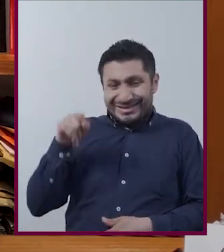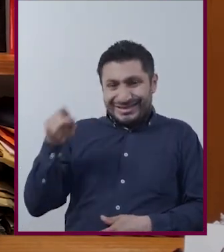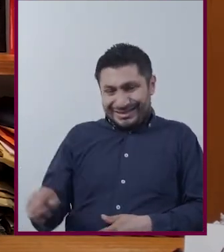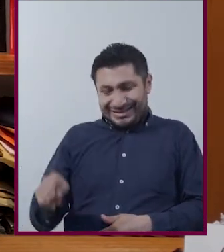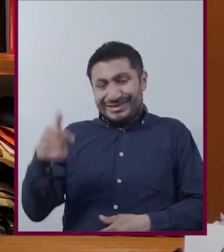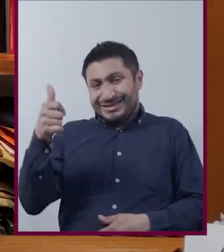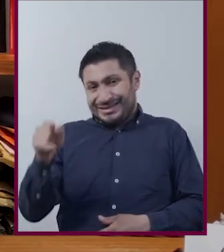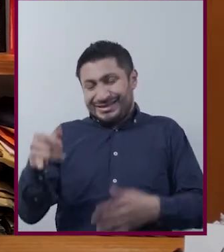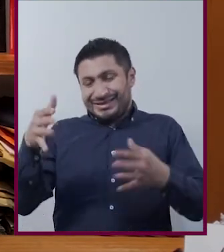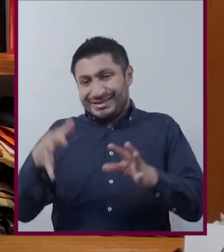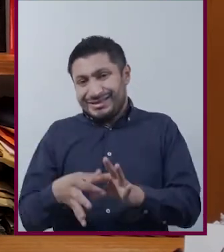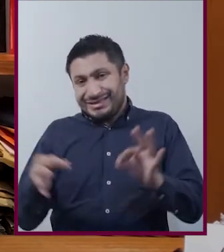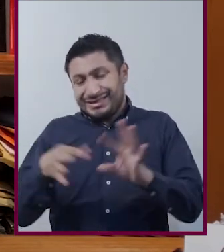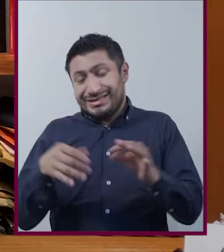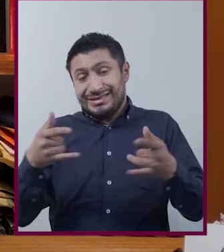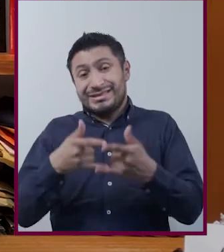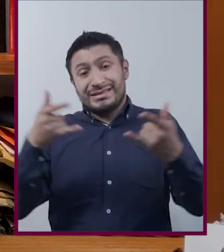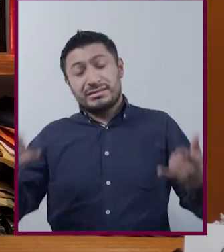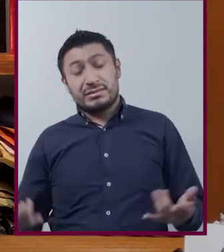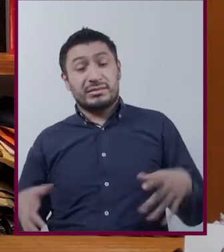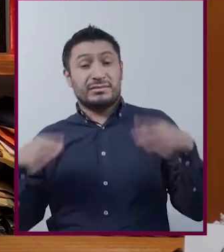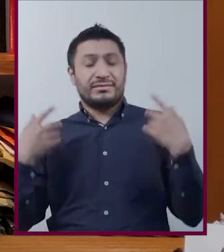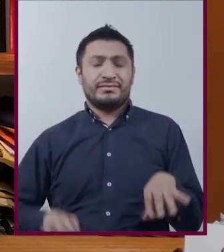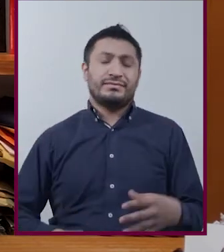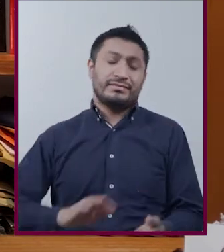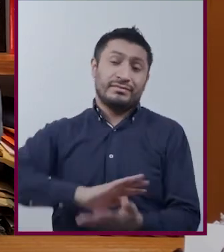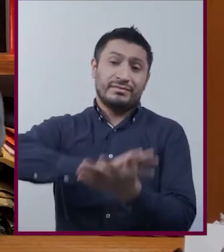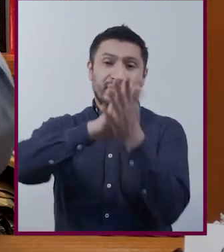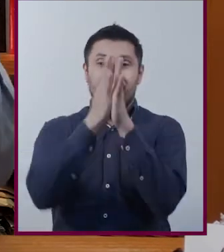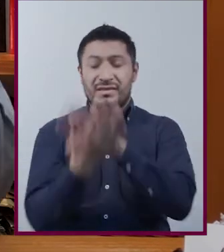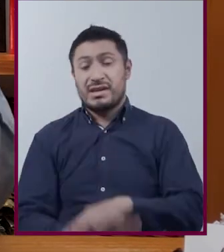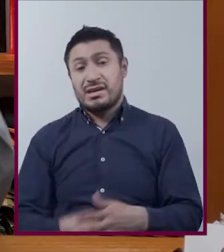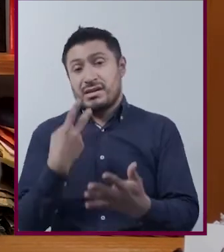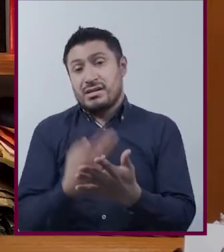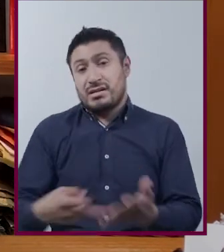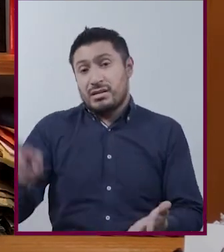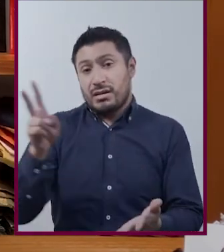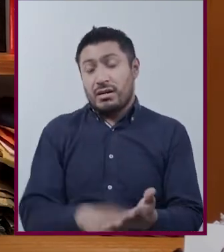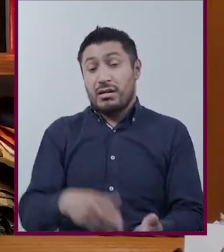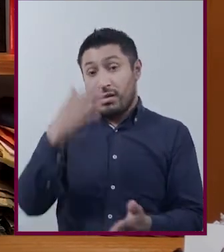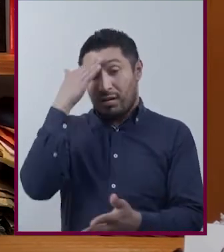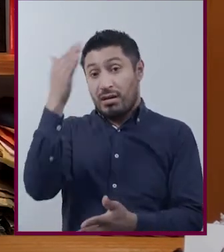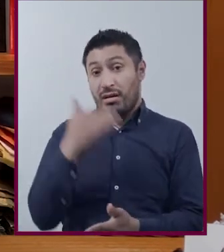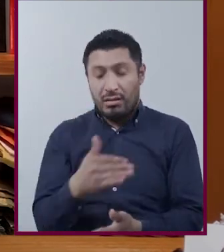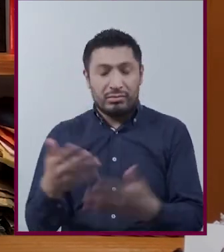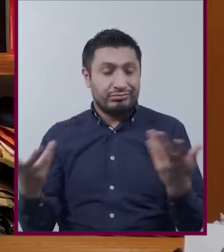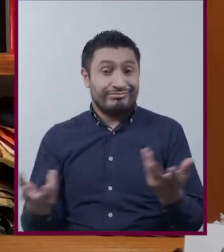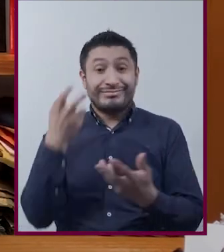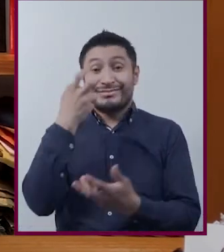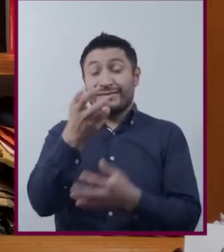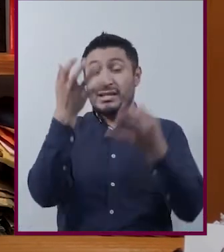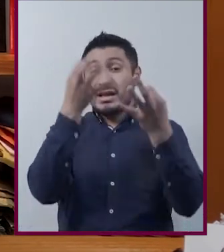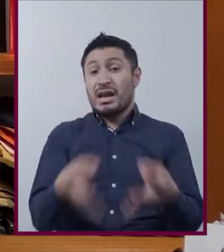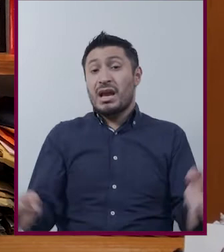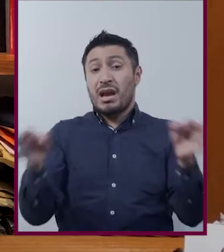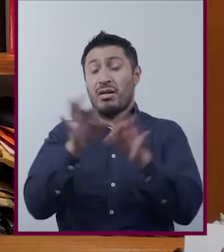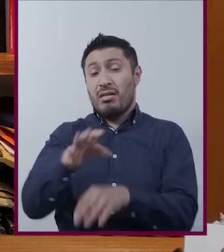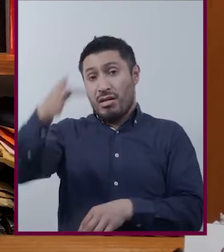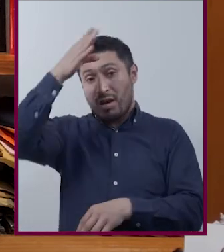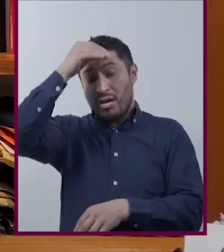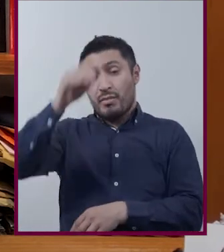de ese modo por la inocencia infantil se vuelve 2 veces horrendo. Esa es la gran lección